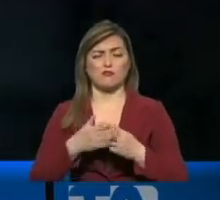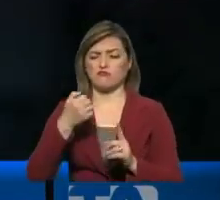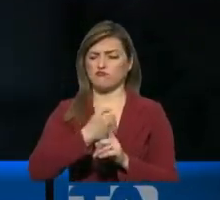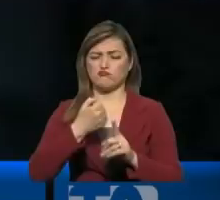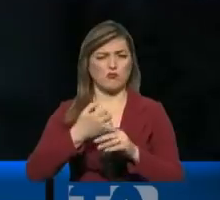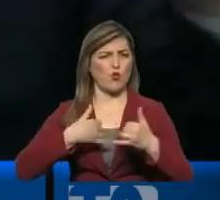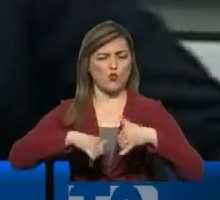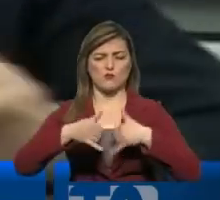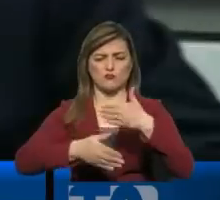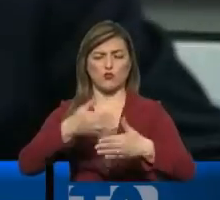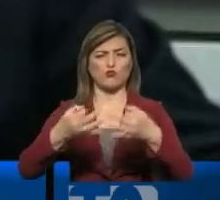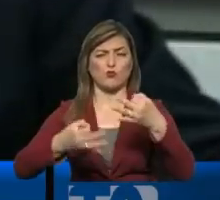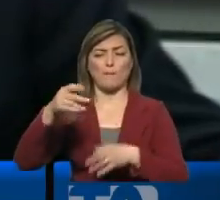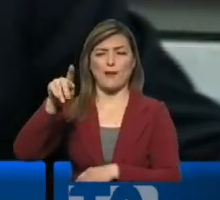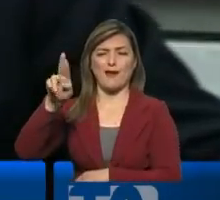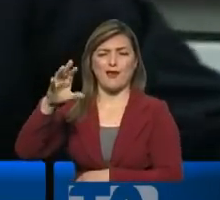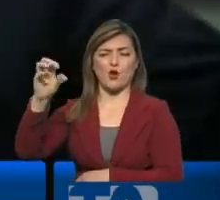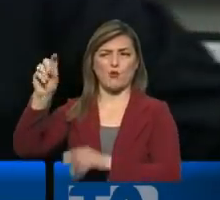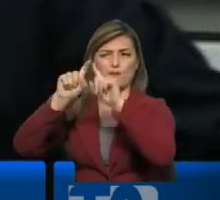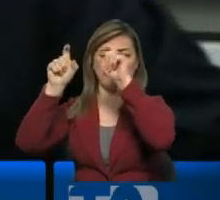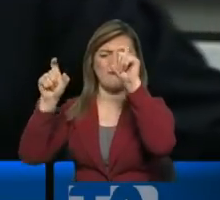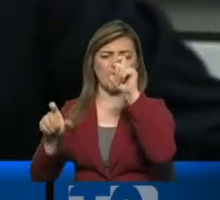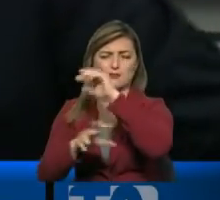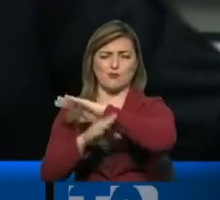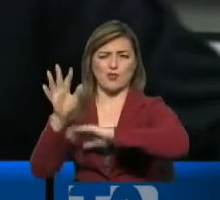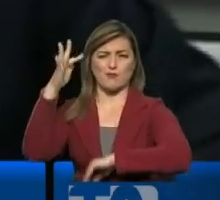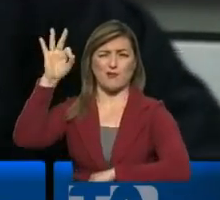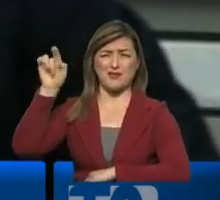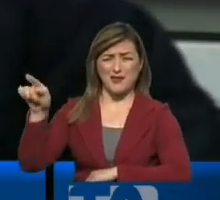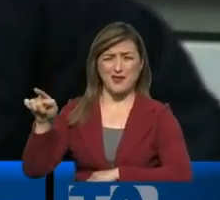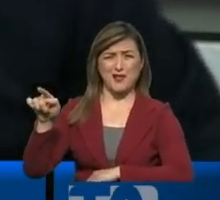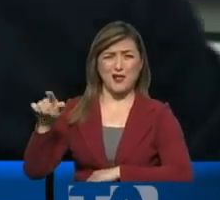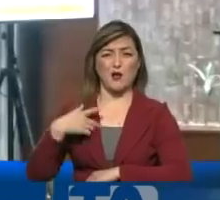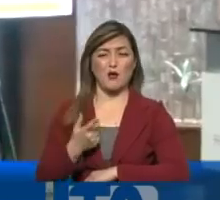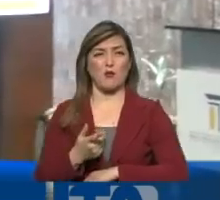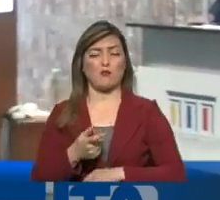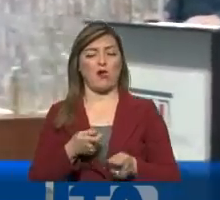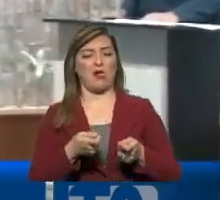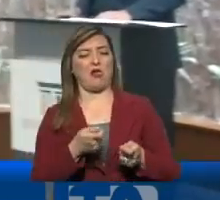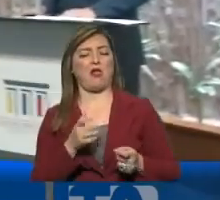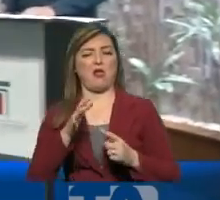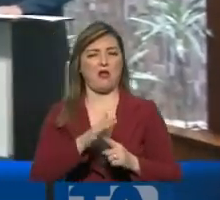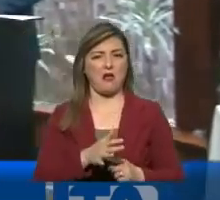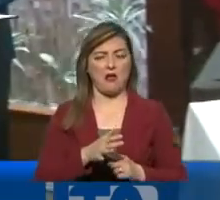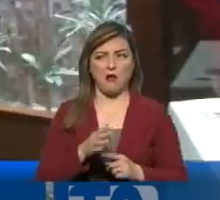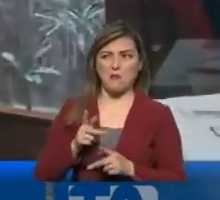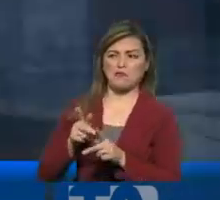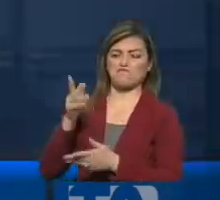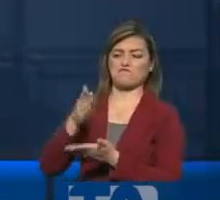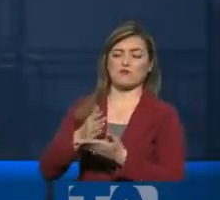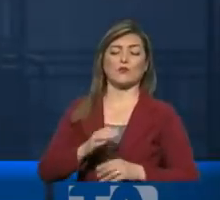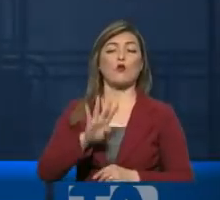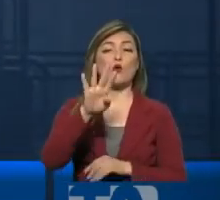últimas consecuencias con Perú. No vamos a permitir que tan transnacionales nos sigan tratando como colonos. colonia. Entendiendo la línea de tiempo, el